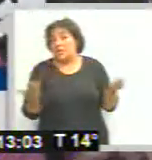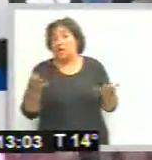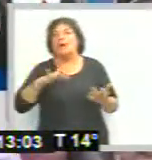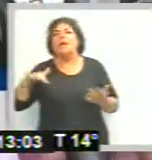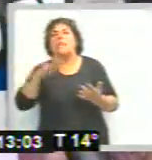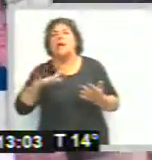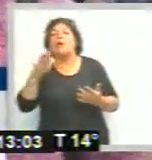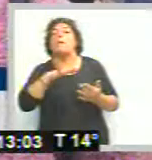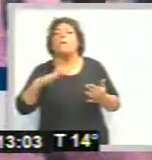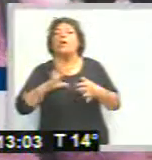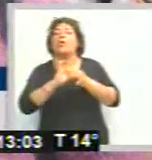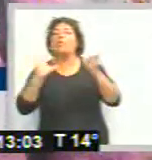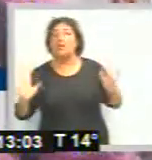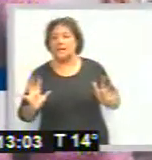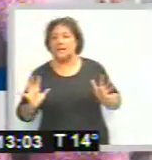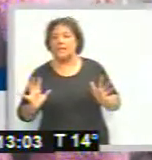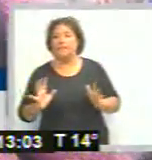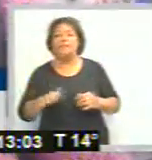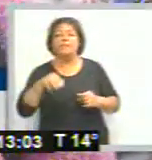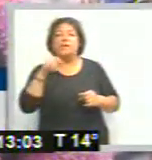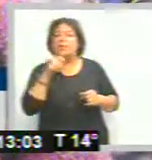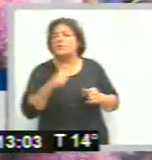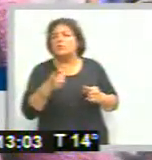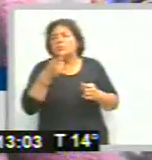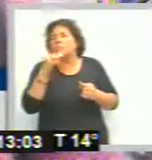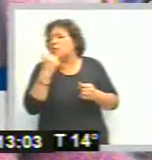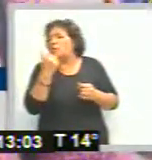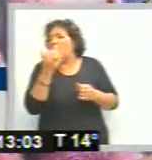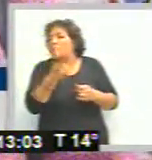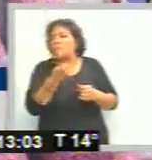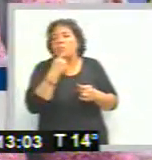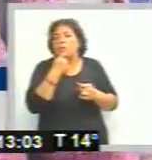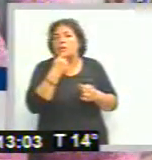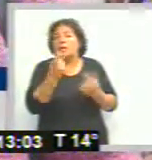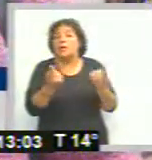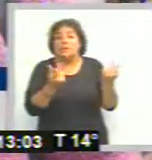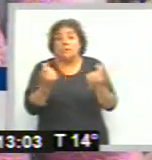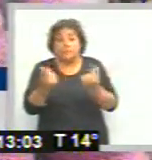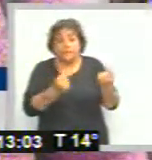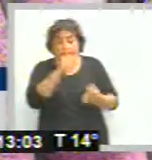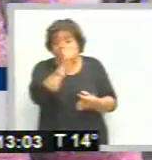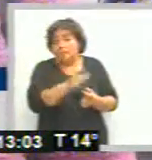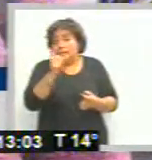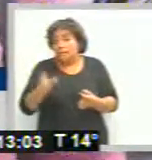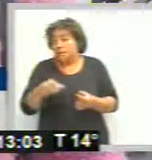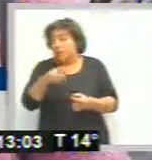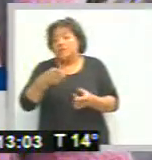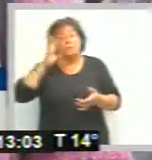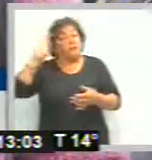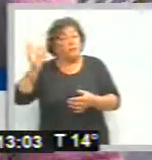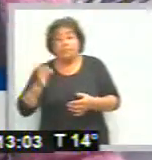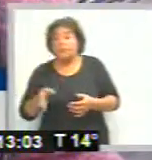En Democracia. Barrio Democracia. ¿No se ha tenido en cuenta quizás el poder adquisitivo de la gente como para